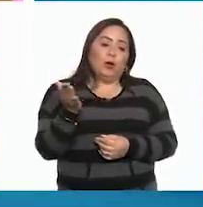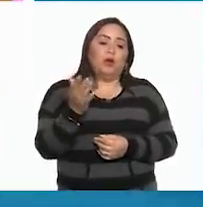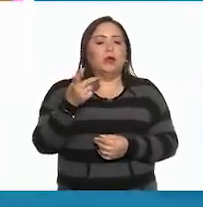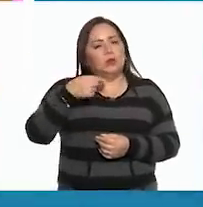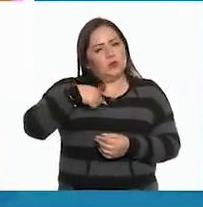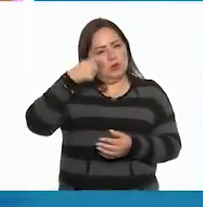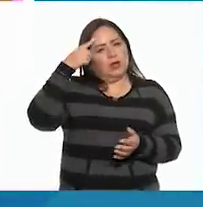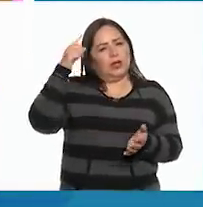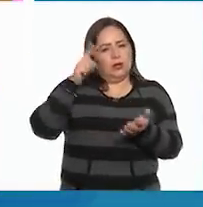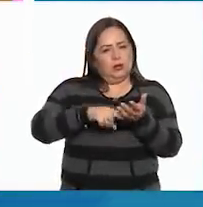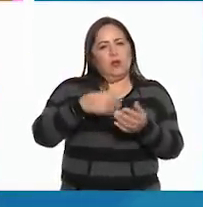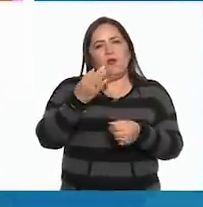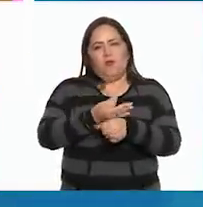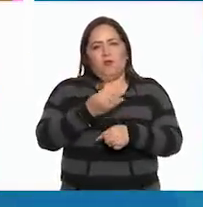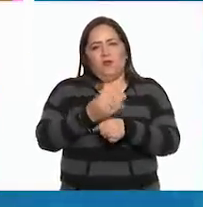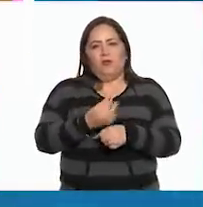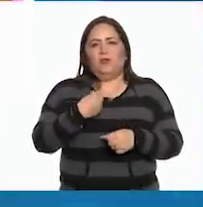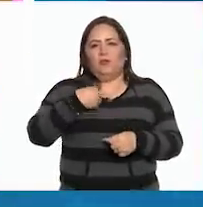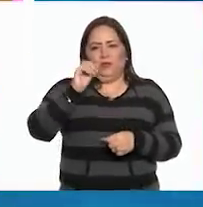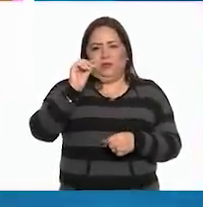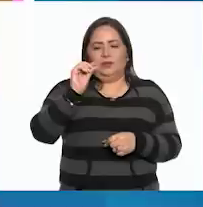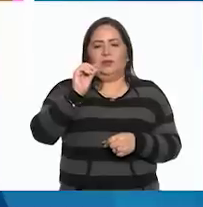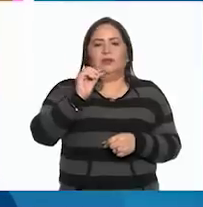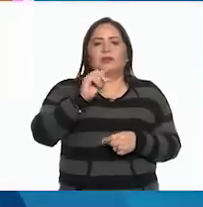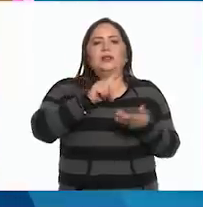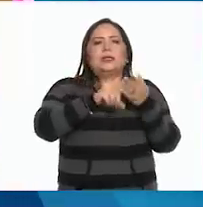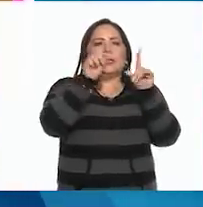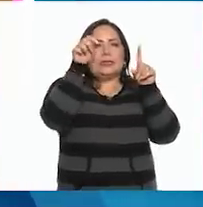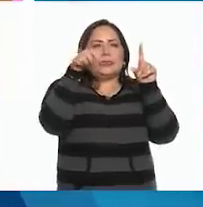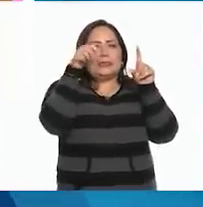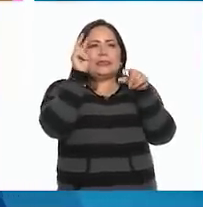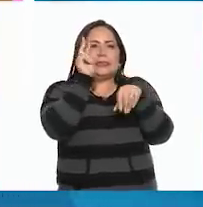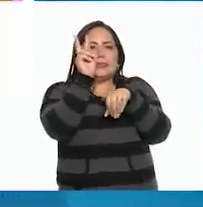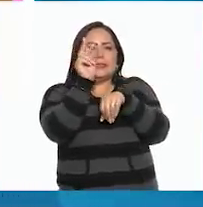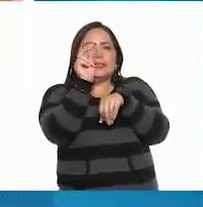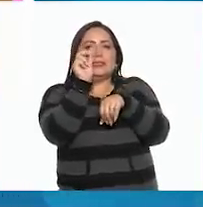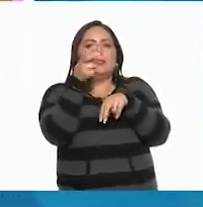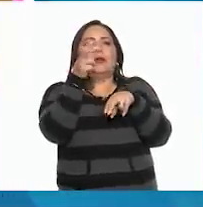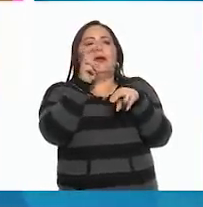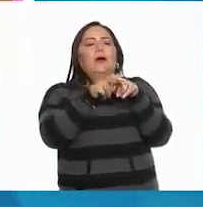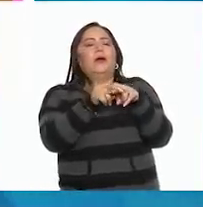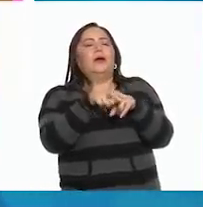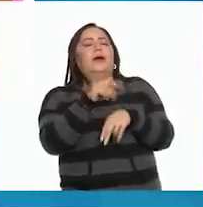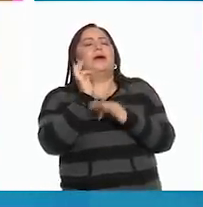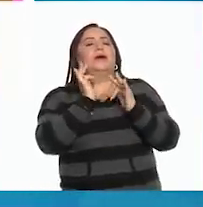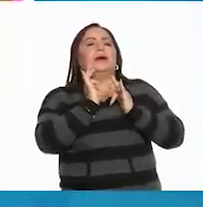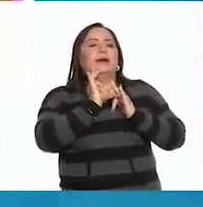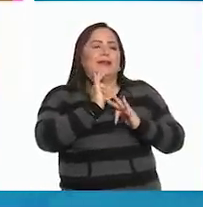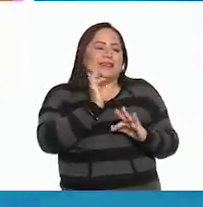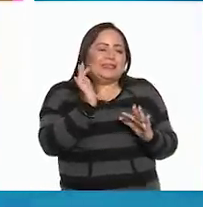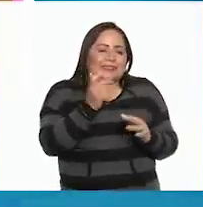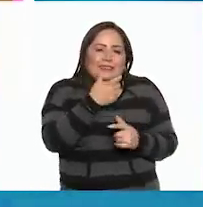yo creo que es buen momento para ponerme una peliculita y echarme una buena siestecita.